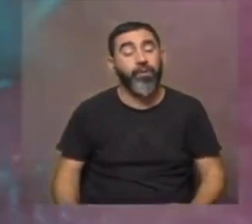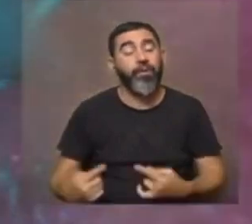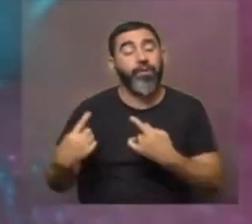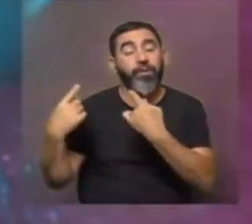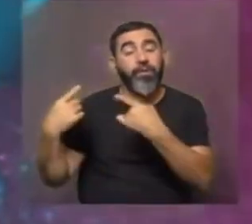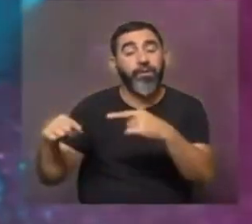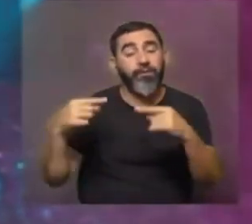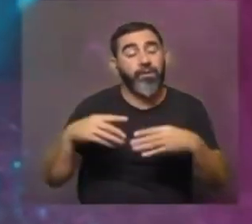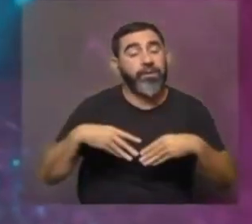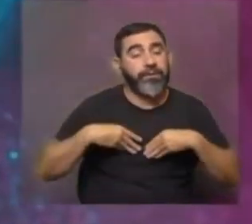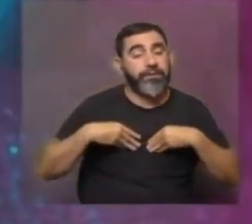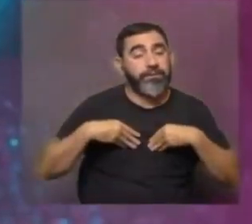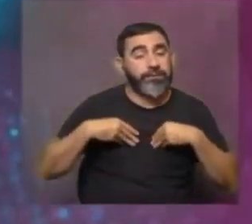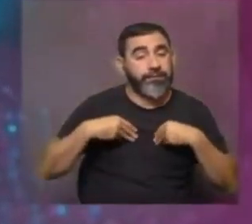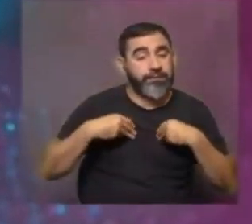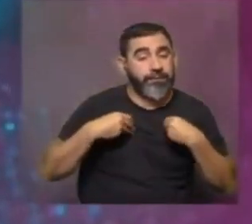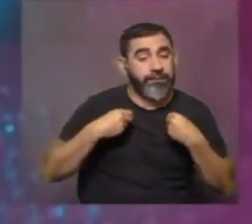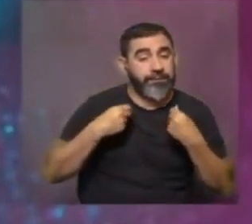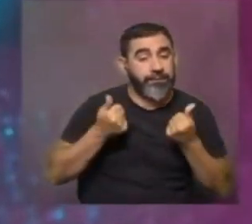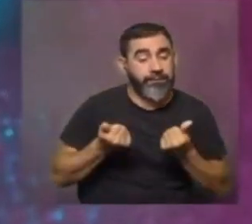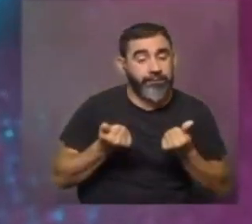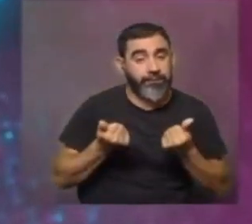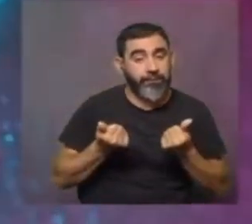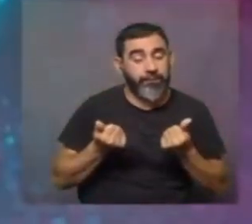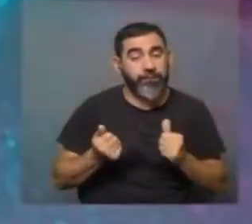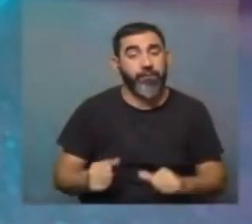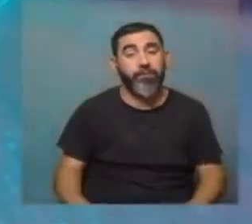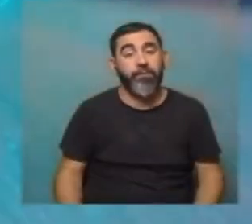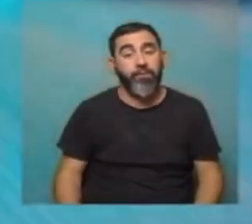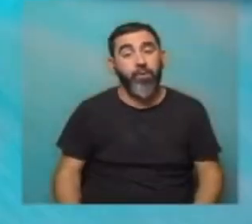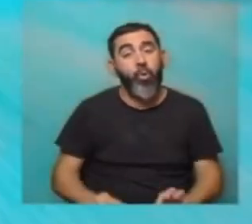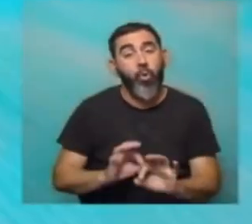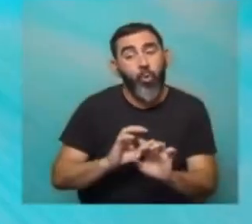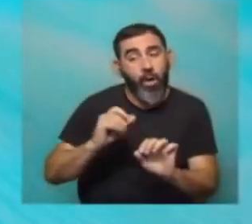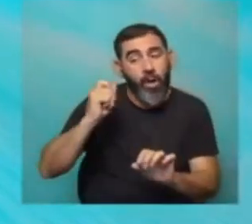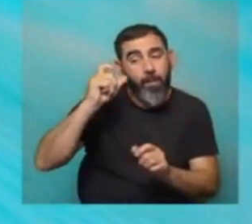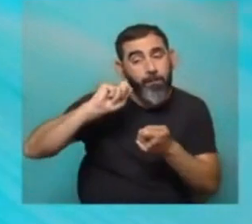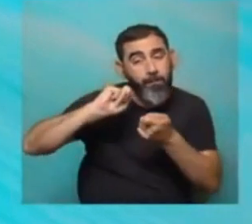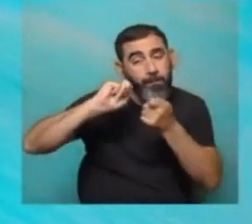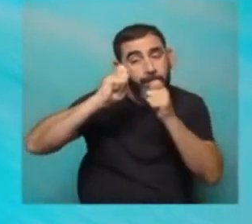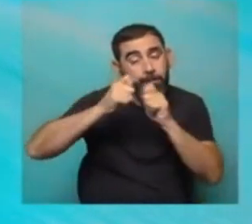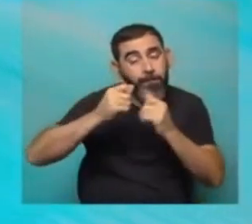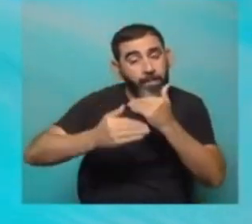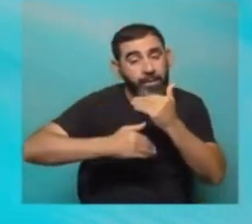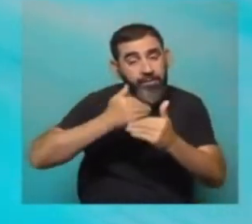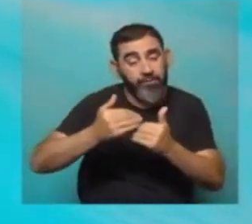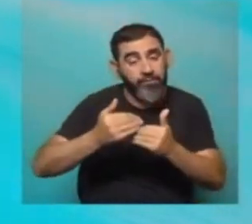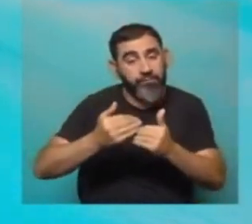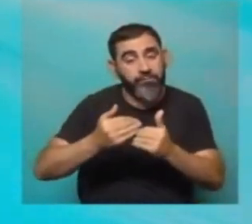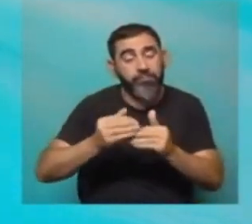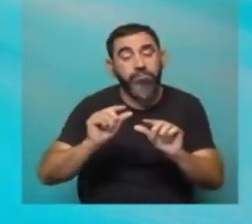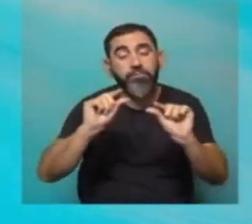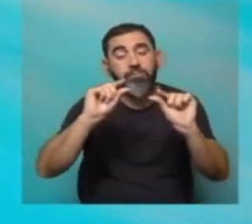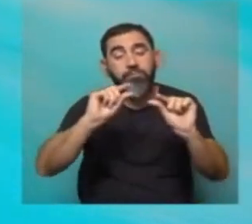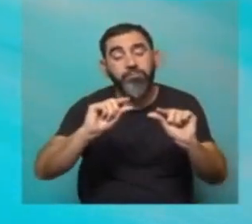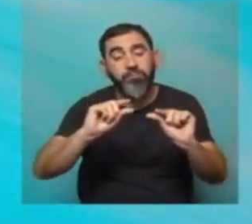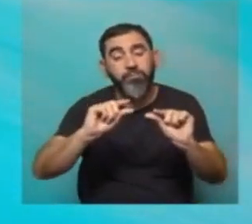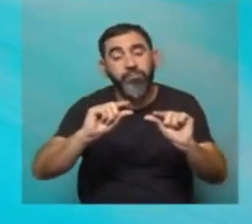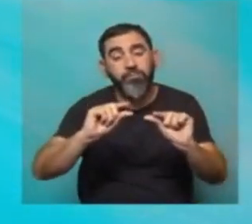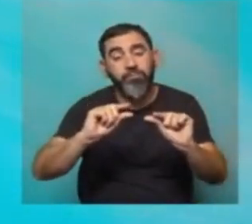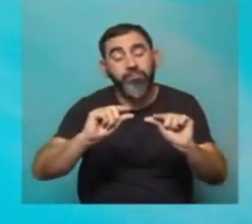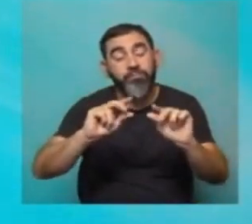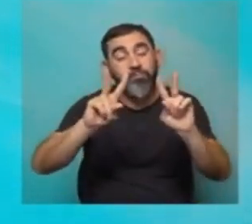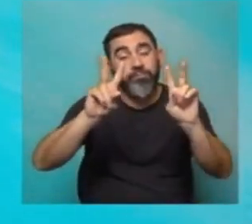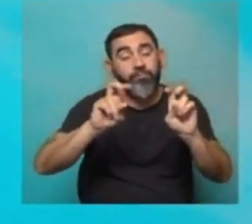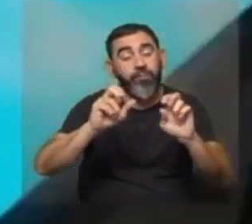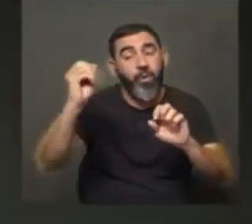su sensibilidad o la capacidad de ser modificados, activadas por partes del espectro